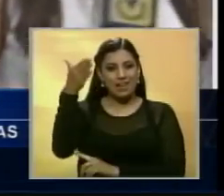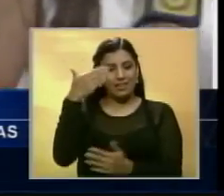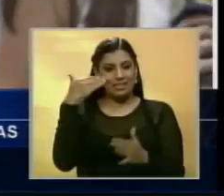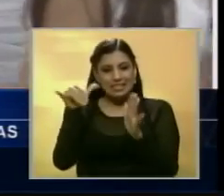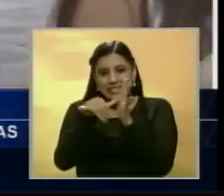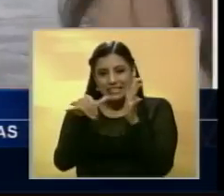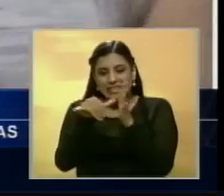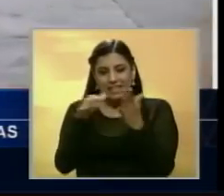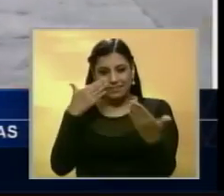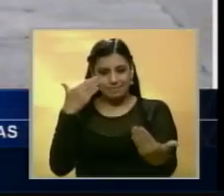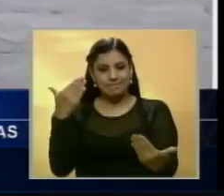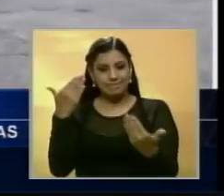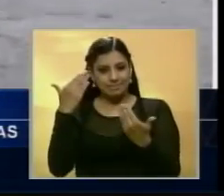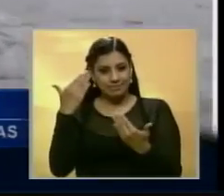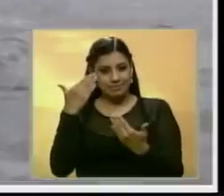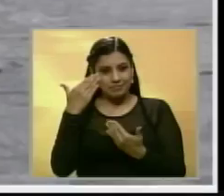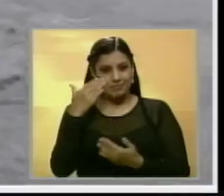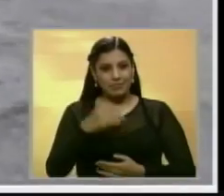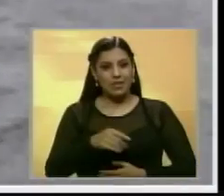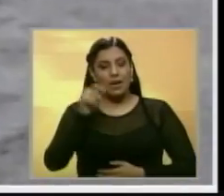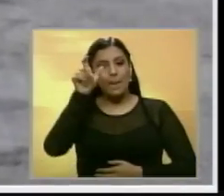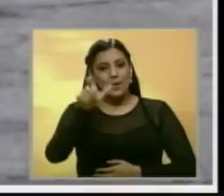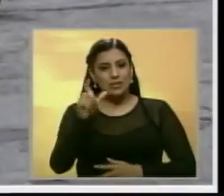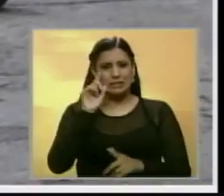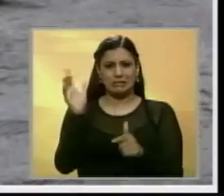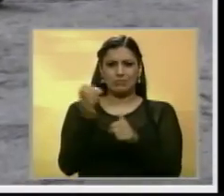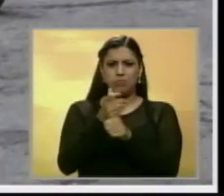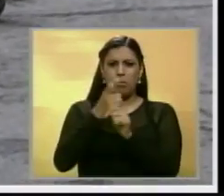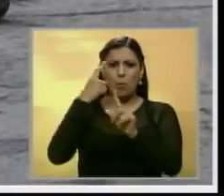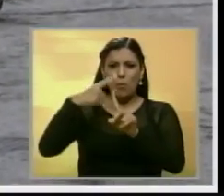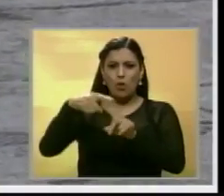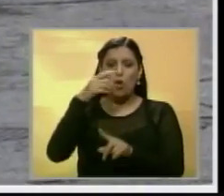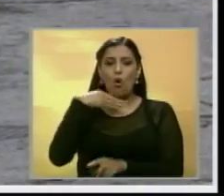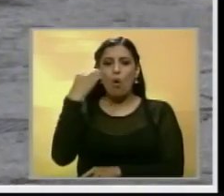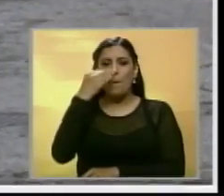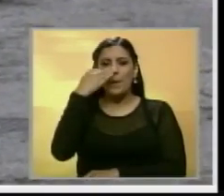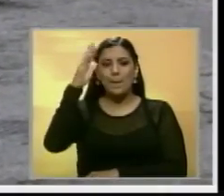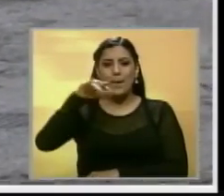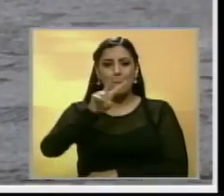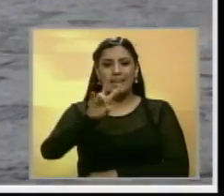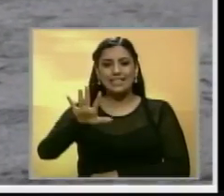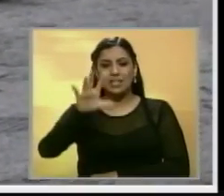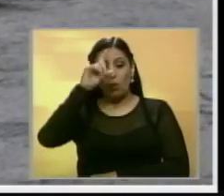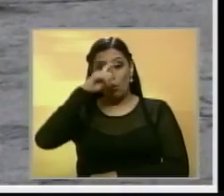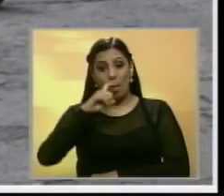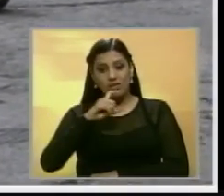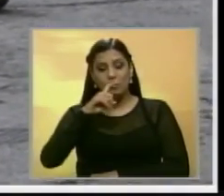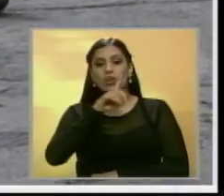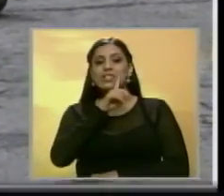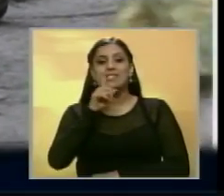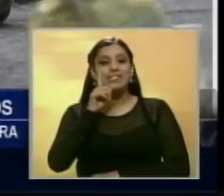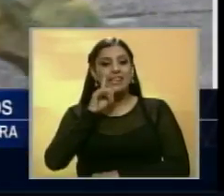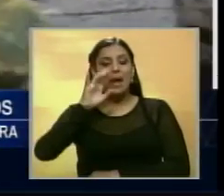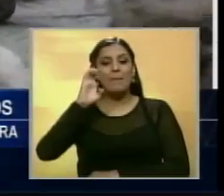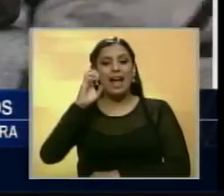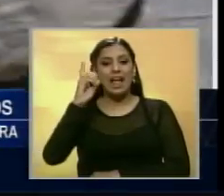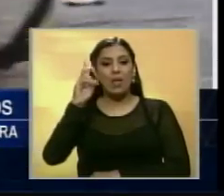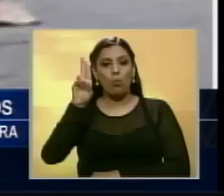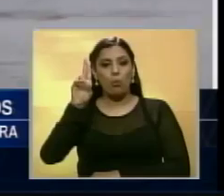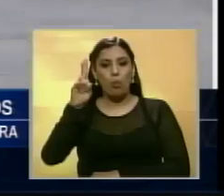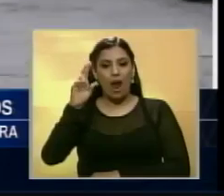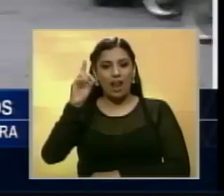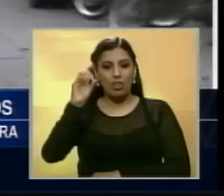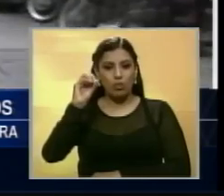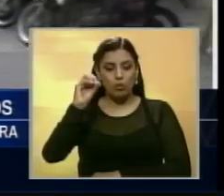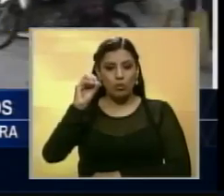los alrededores del Terminal de la Bandera, donde fue localizado el cadáver de un joven de 25 años de edad, identificado como Eduardo